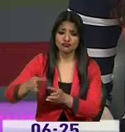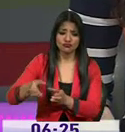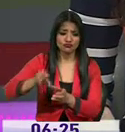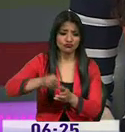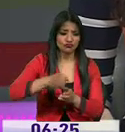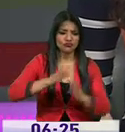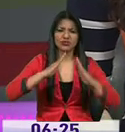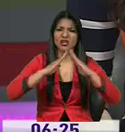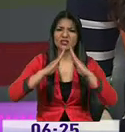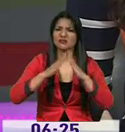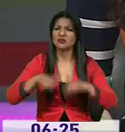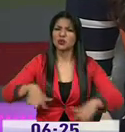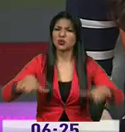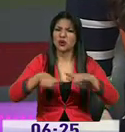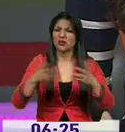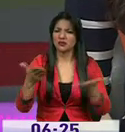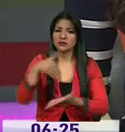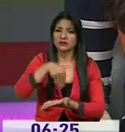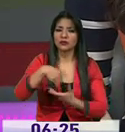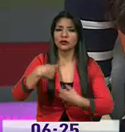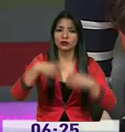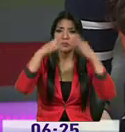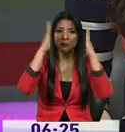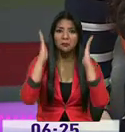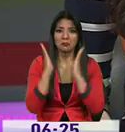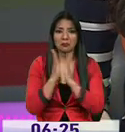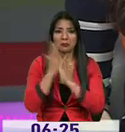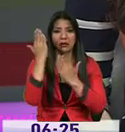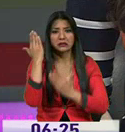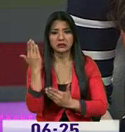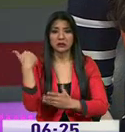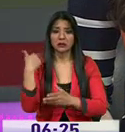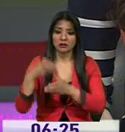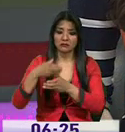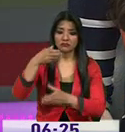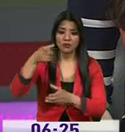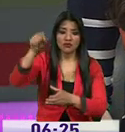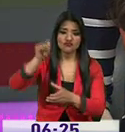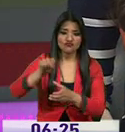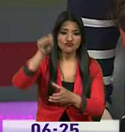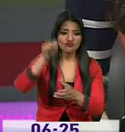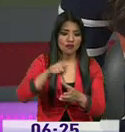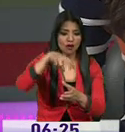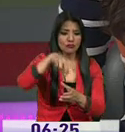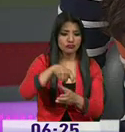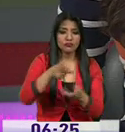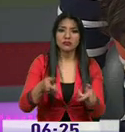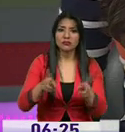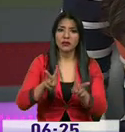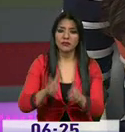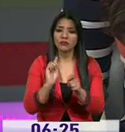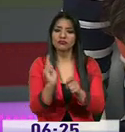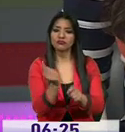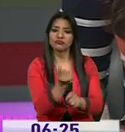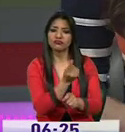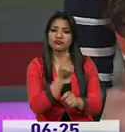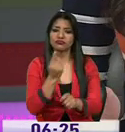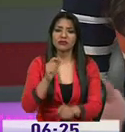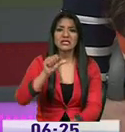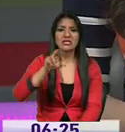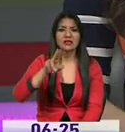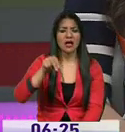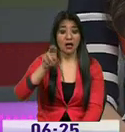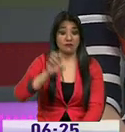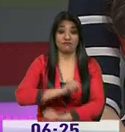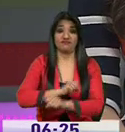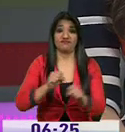en El Panecillo. Quienes cometían este delito contaban con botellas, dispensadores, boquillas y hasta sellos del SENAE. Mediante un